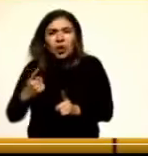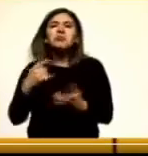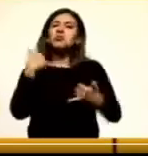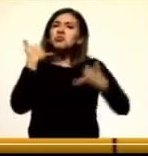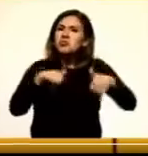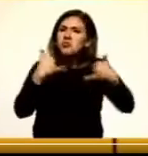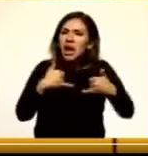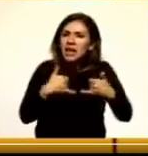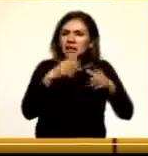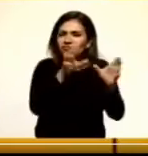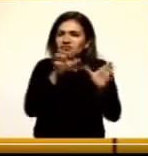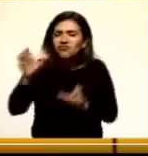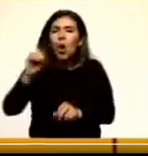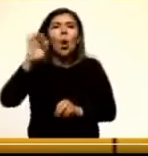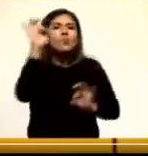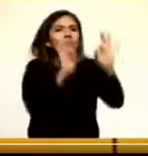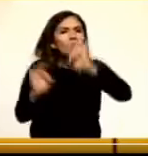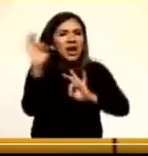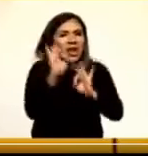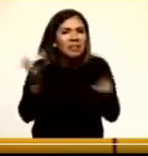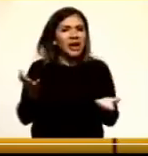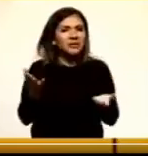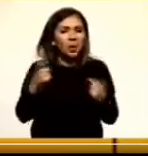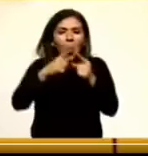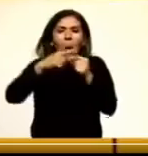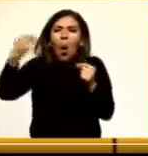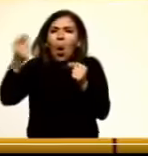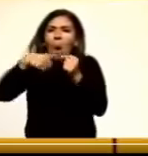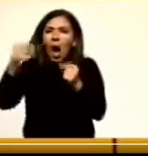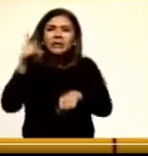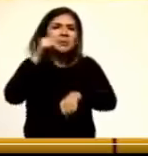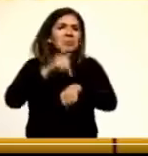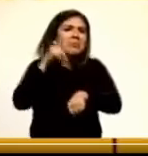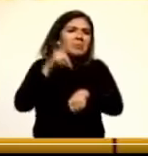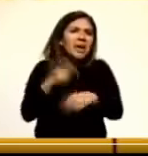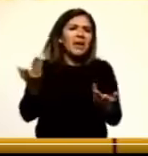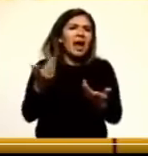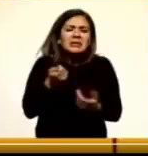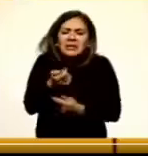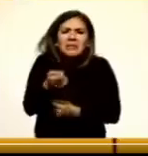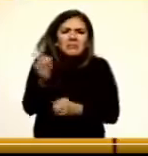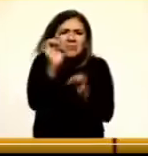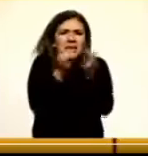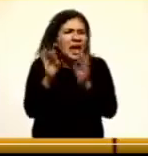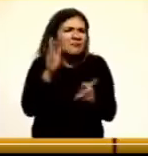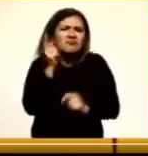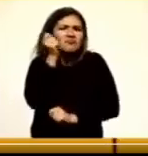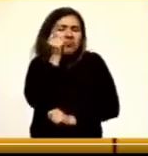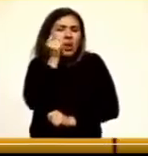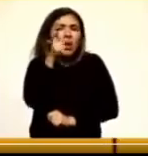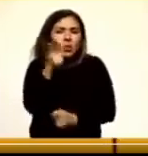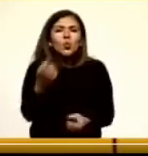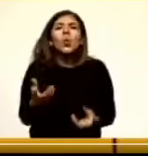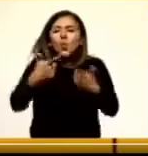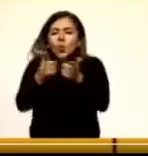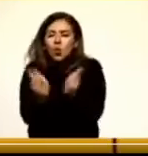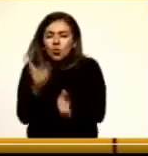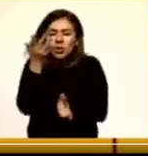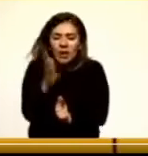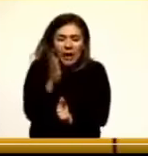juguetes, monedas, hojas, piedras o semillas. Cuéntalos haciendo grupos de